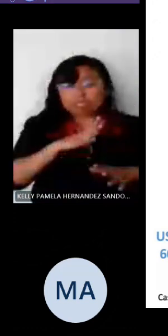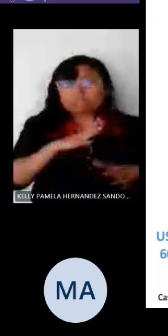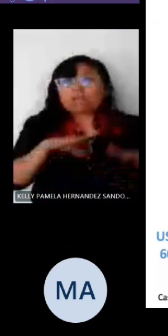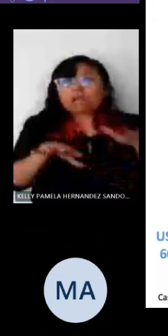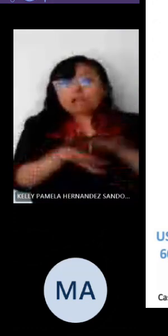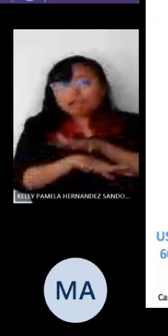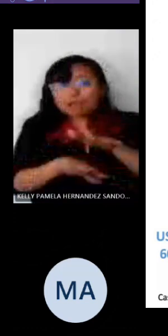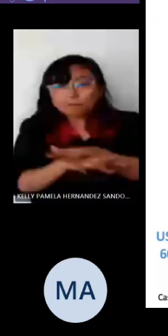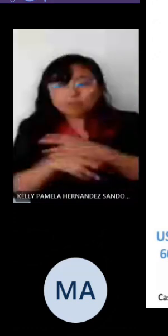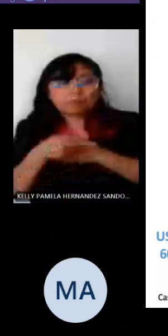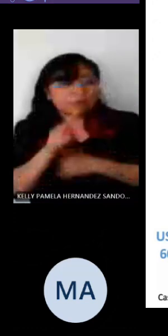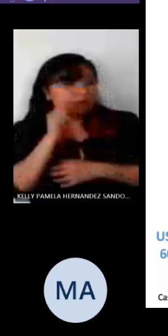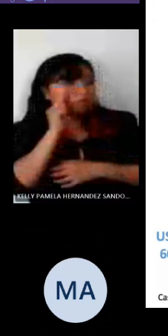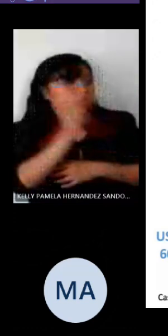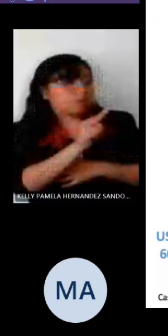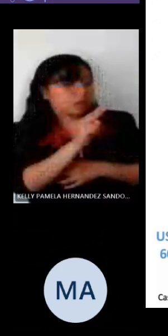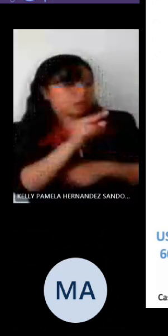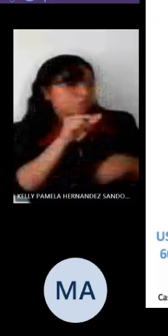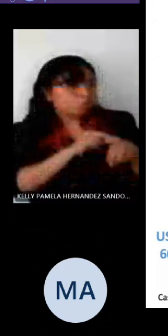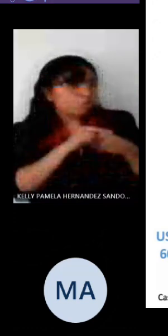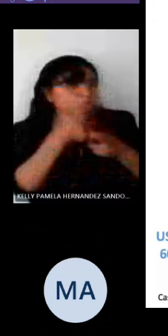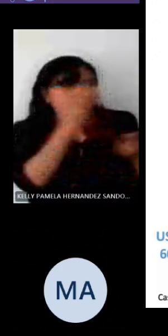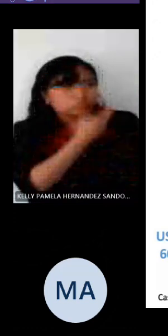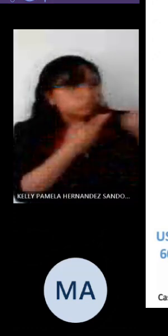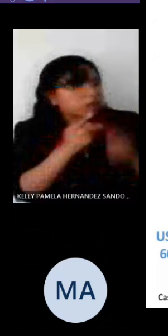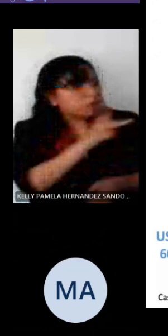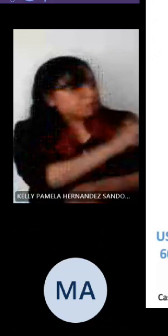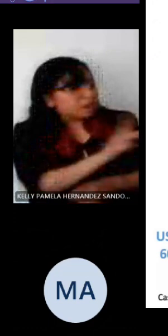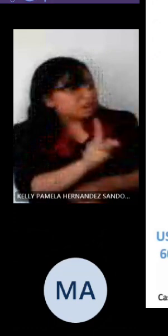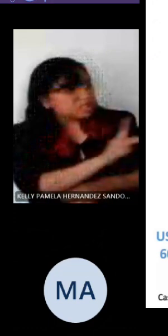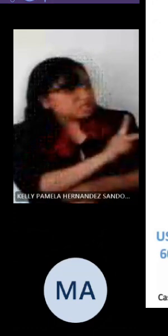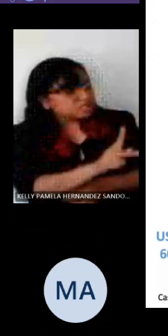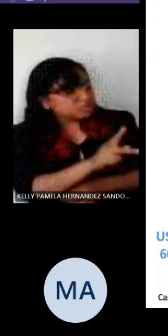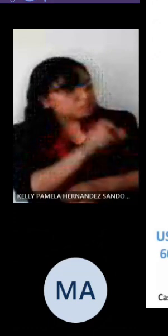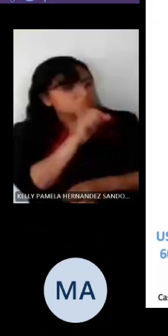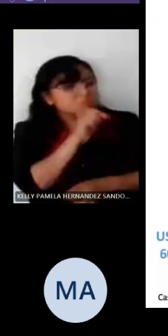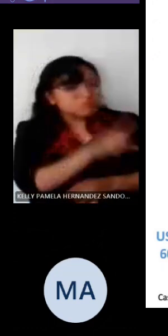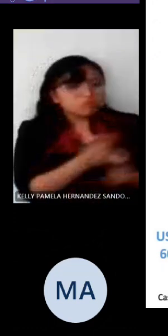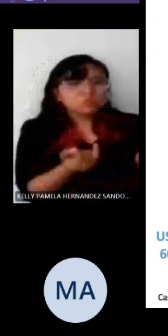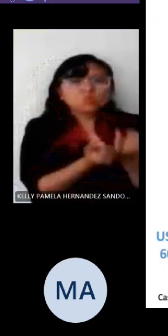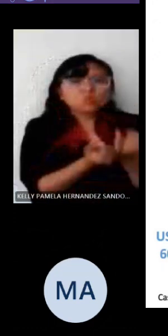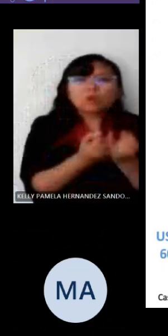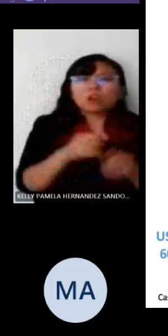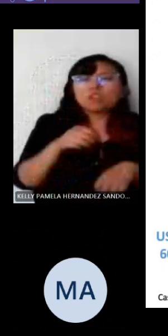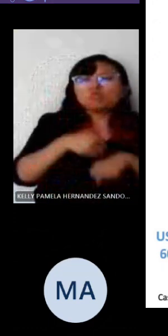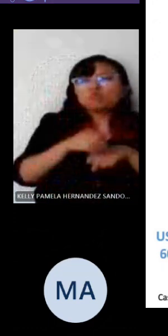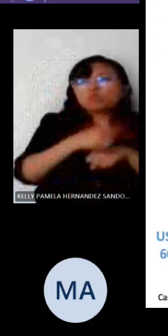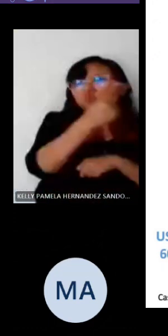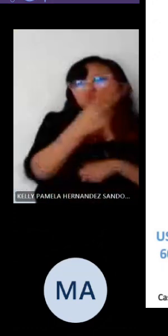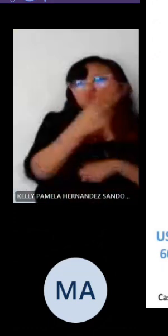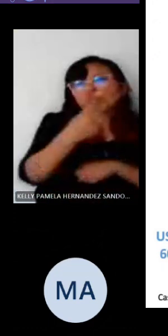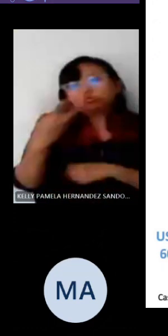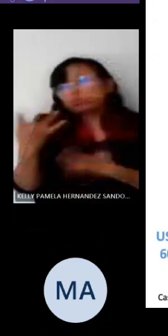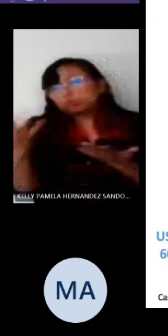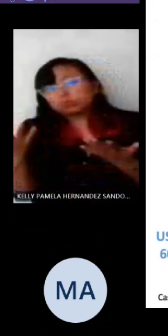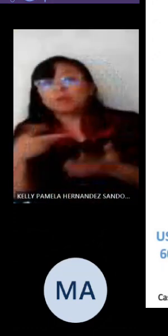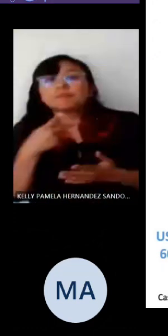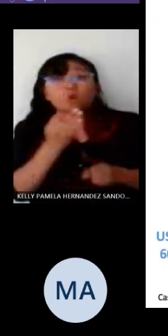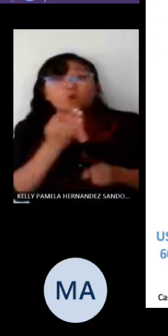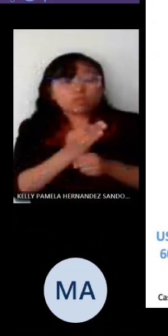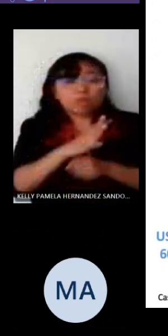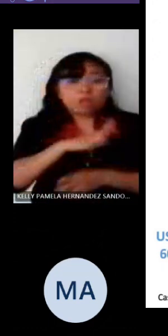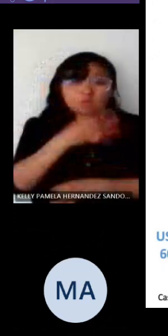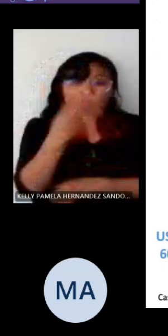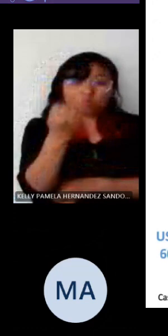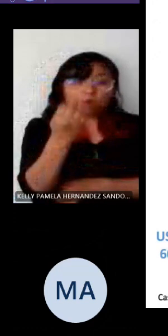mismas manifestaciones clínicas y el mismo tipo de síndrome de Usher. Hoy por hoy tenemos que claramente hay 9 genes asociados a